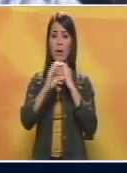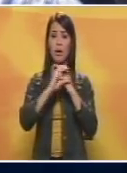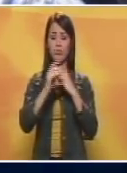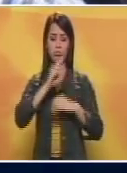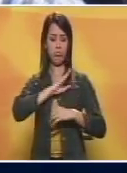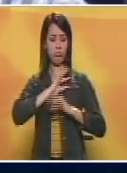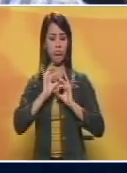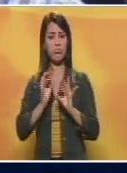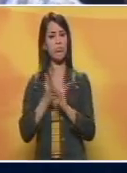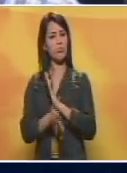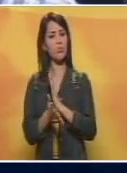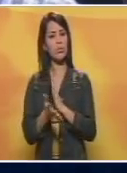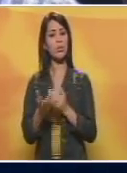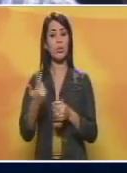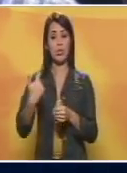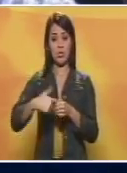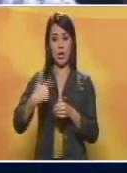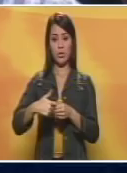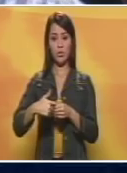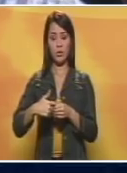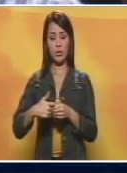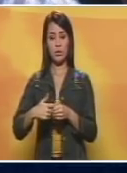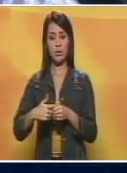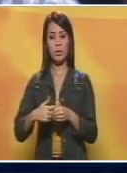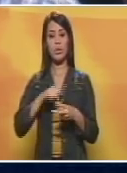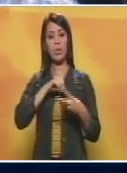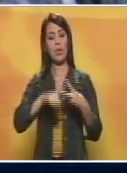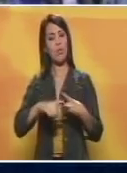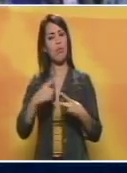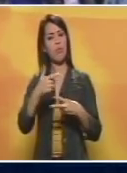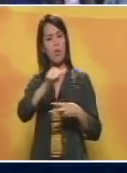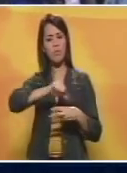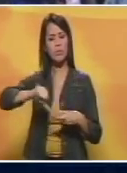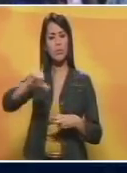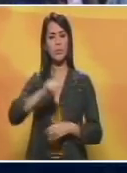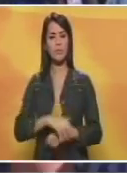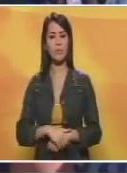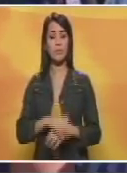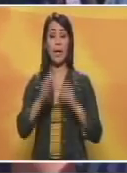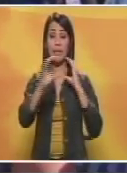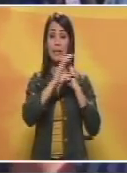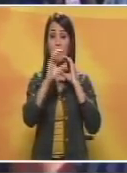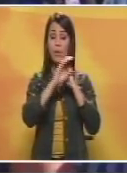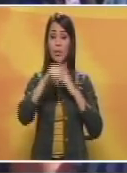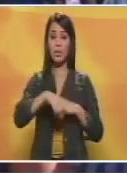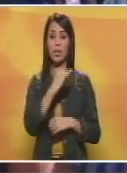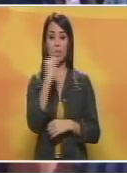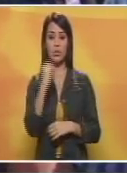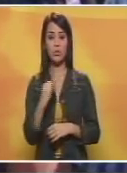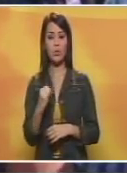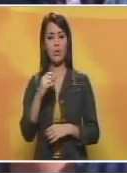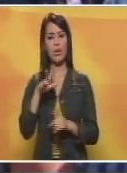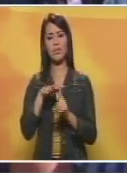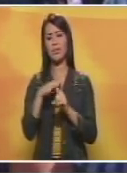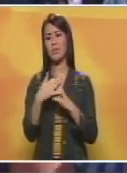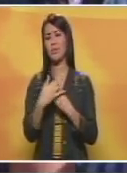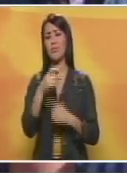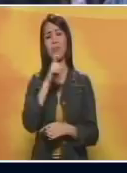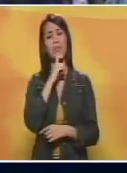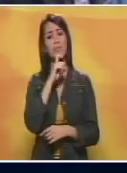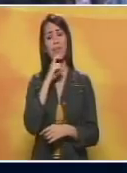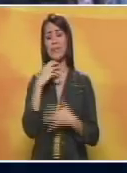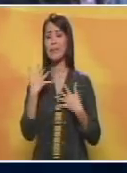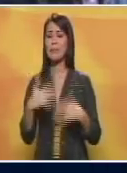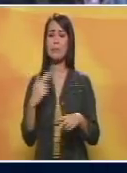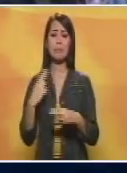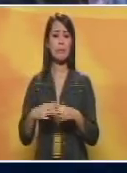puedan proveerse de la gas de la gasolina del gasoil del gas el transporte del estado zulia si está en una situación crítica es grave la situación